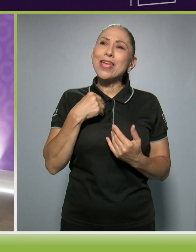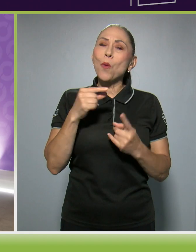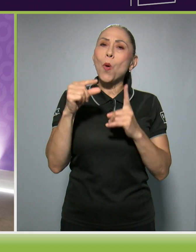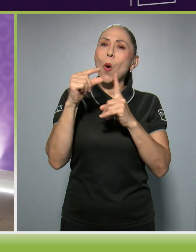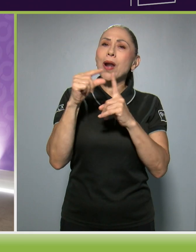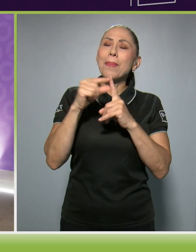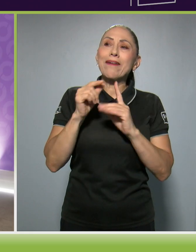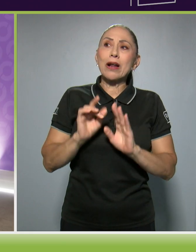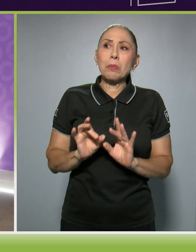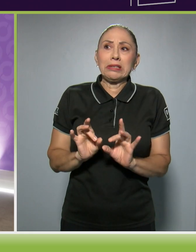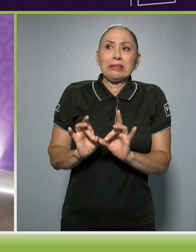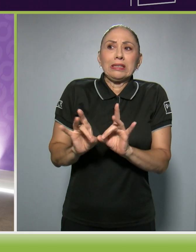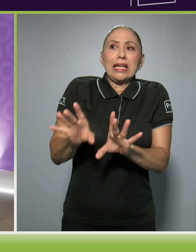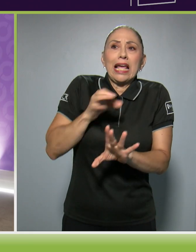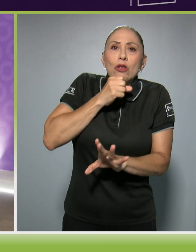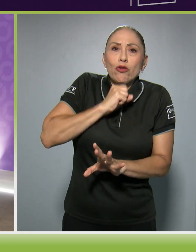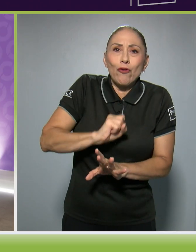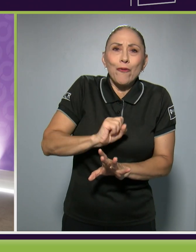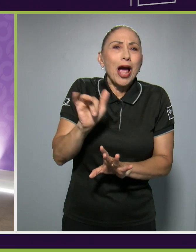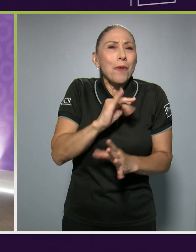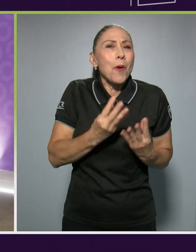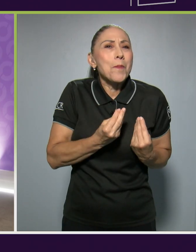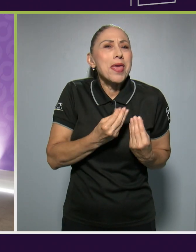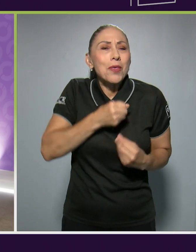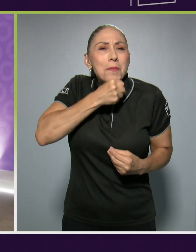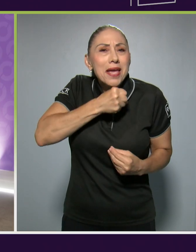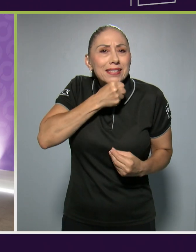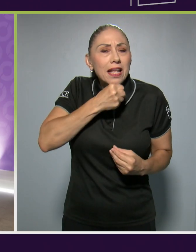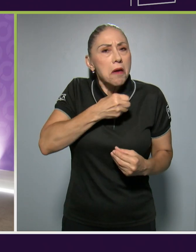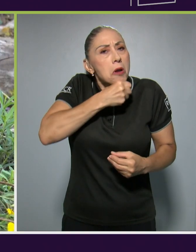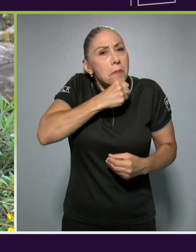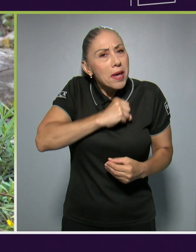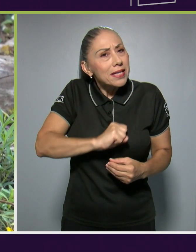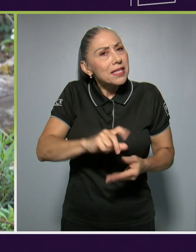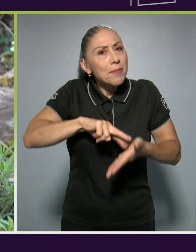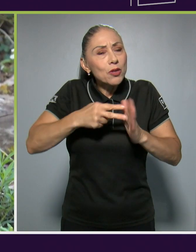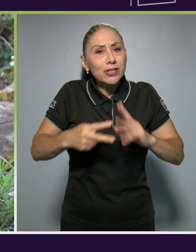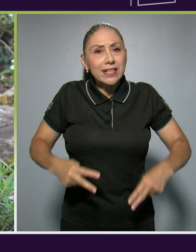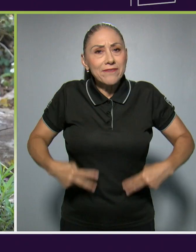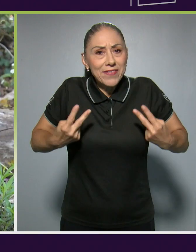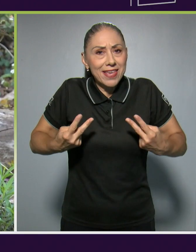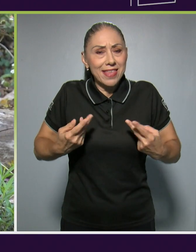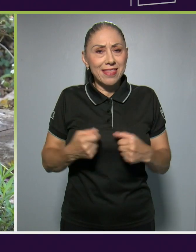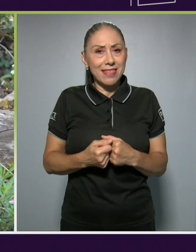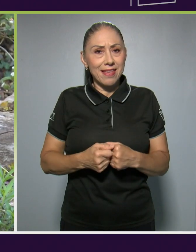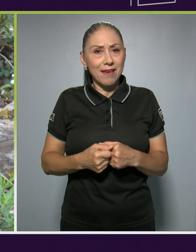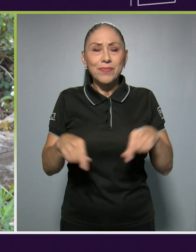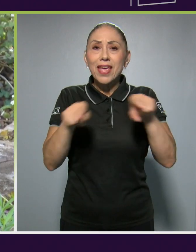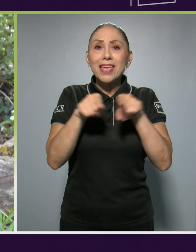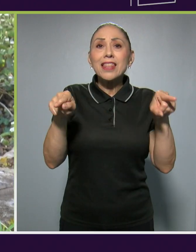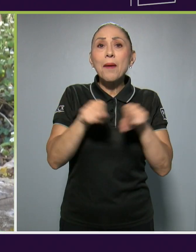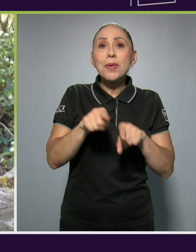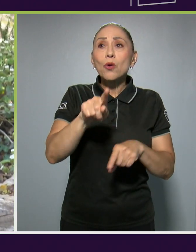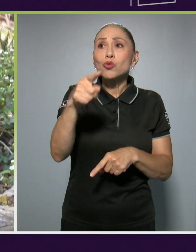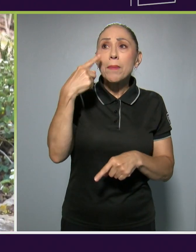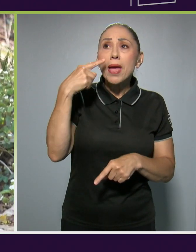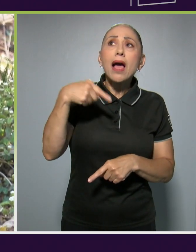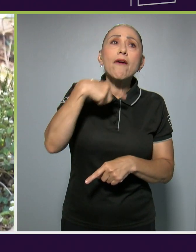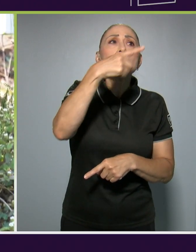envejecer. Y envejecimiento es vida, ¿verdad? Y también muchas cosas que usted ve afuera hablan